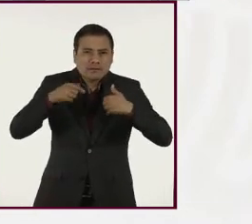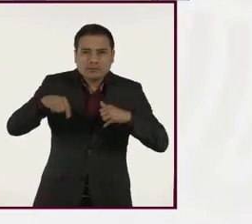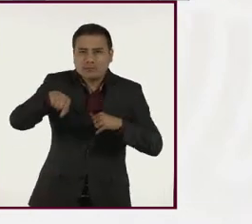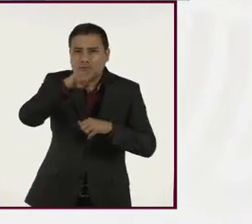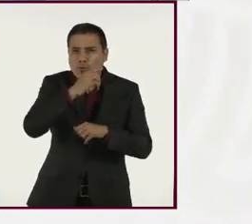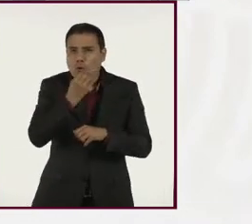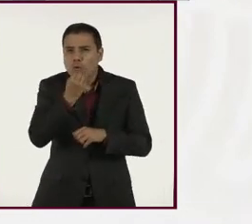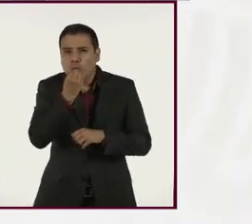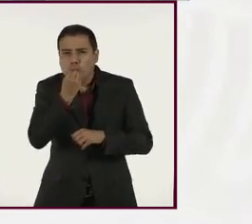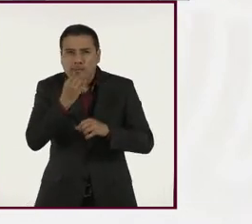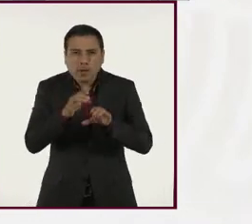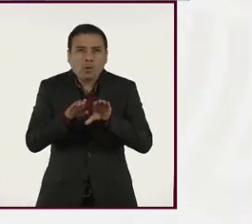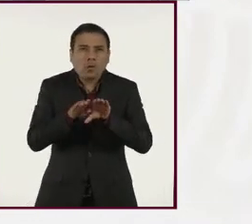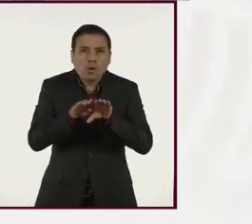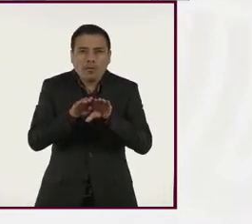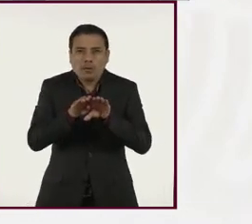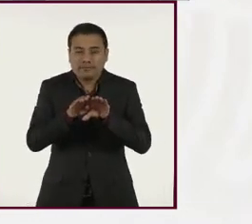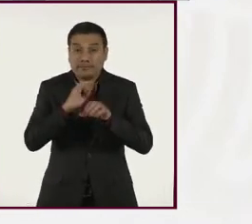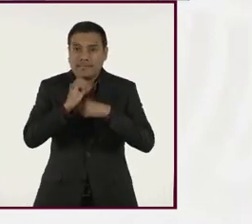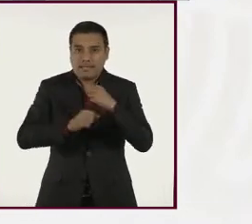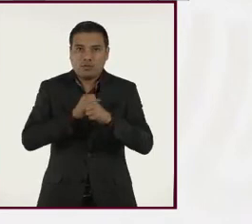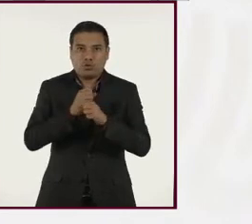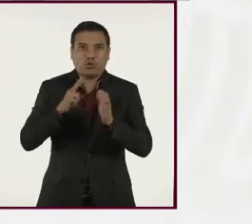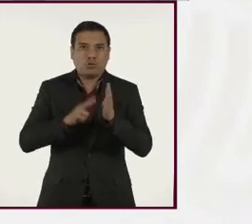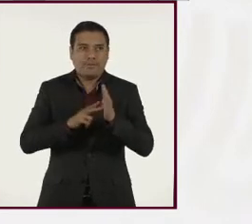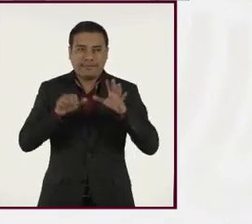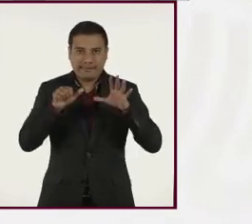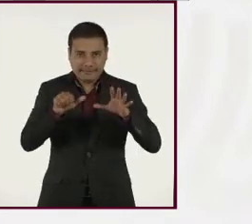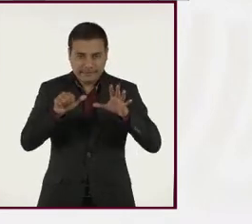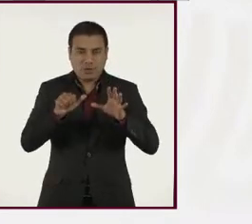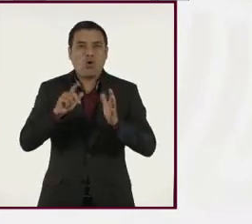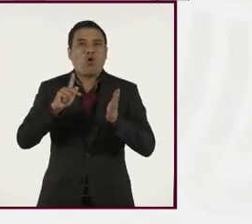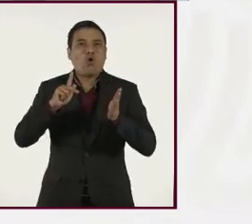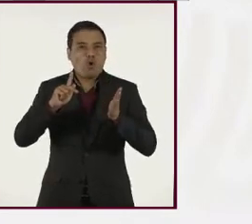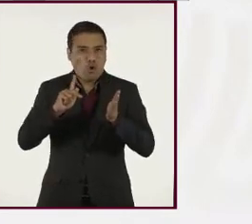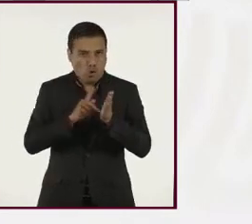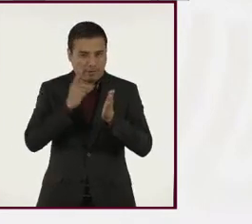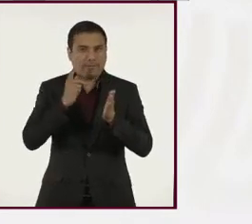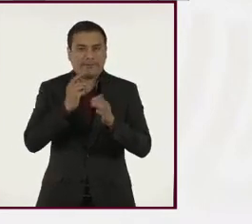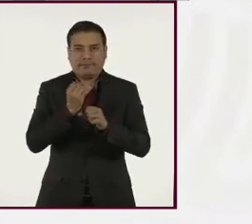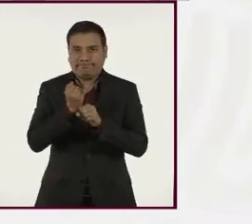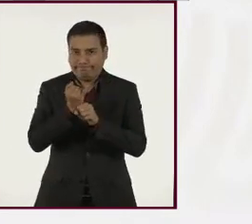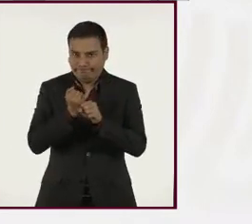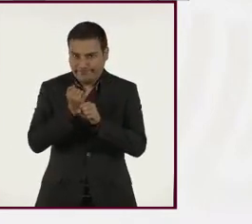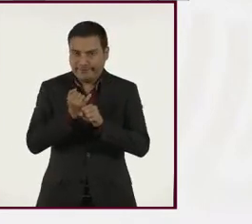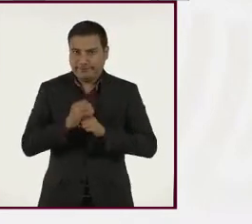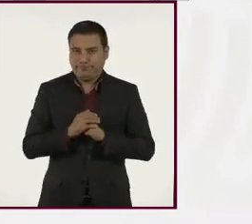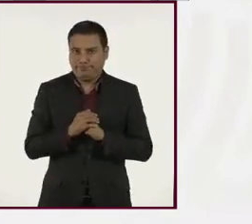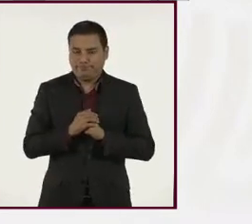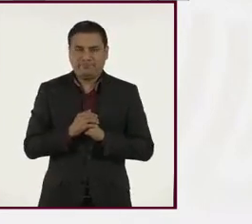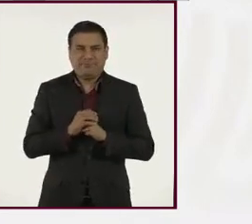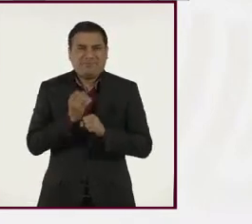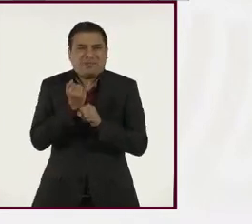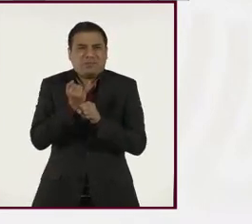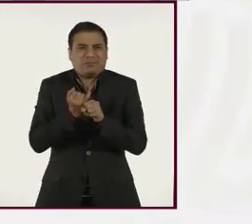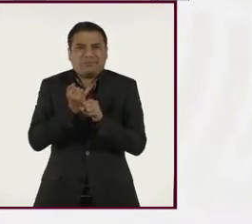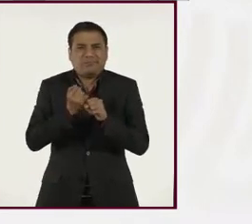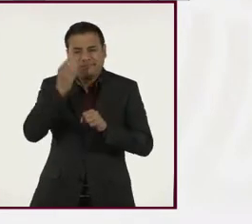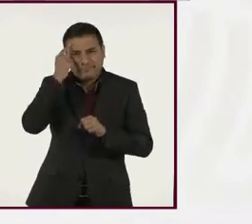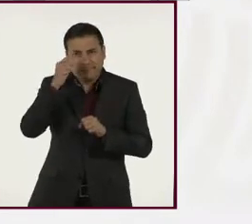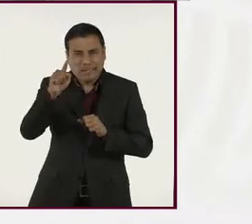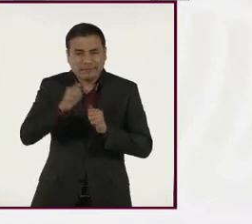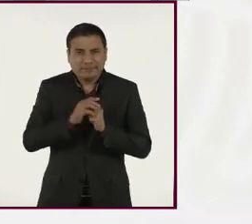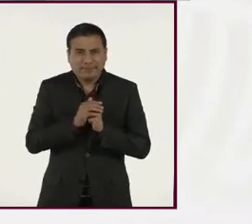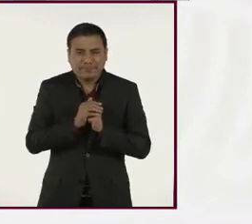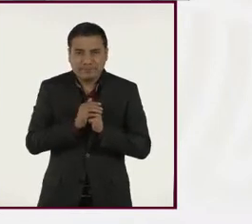conductas alimentarias, y en el 2016 se volvió a aplicar una encuesta en la cual se trataba de identificar cómo